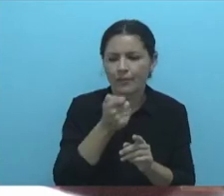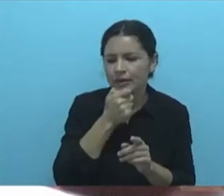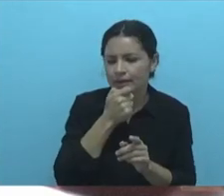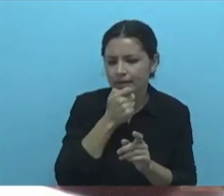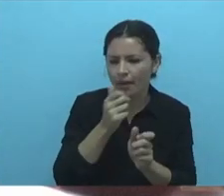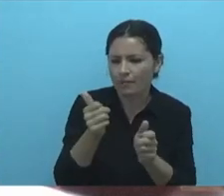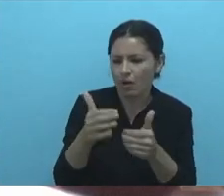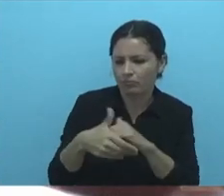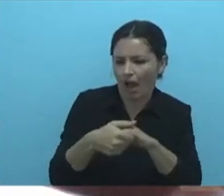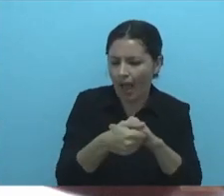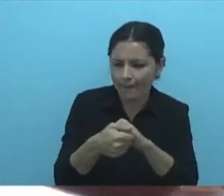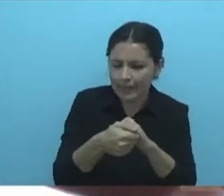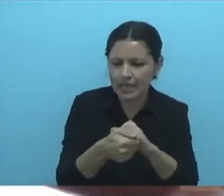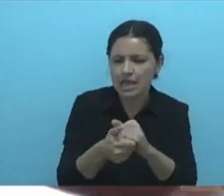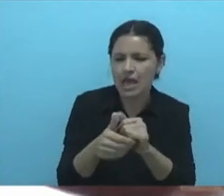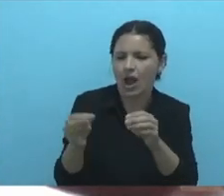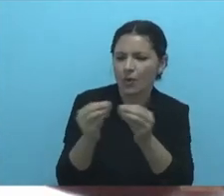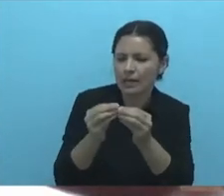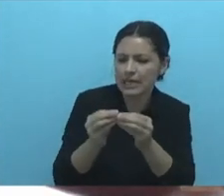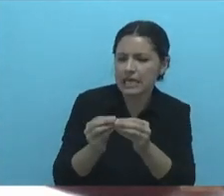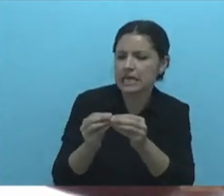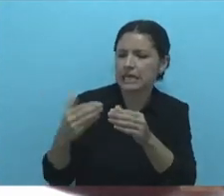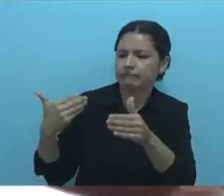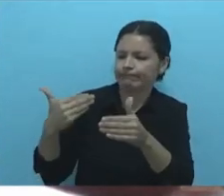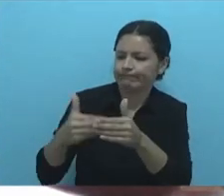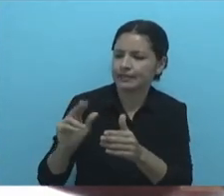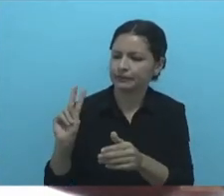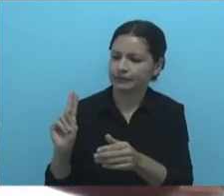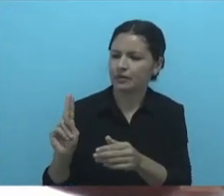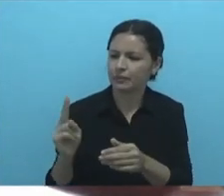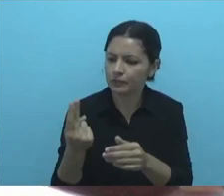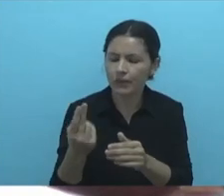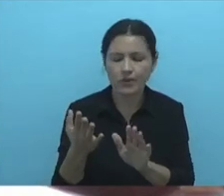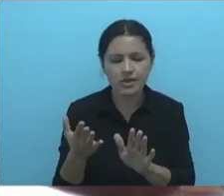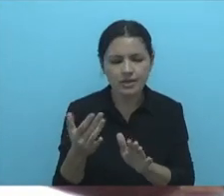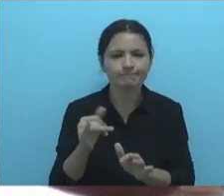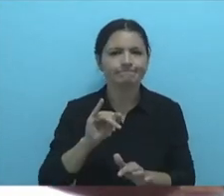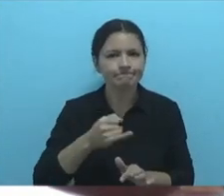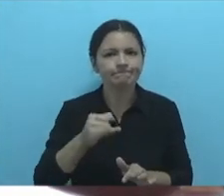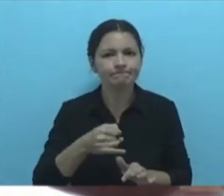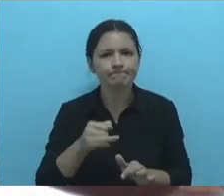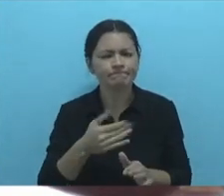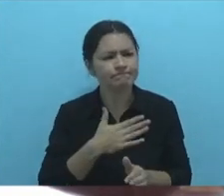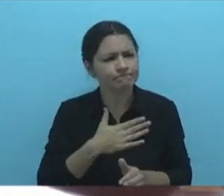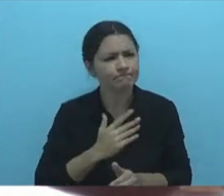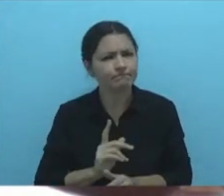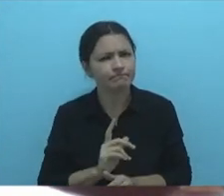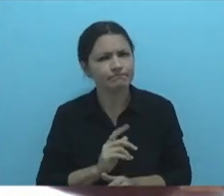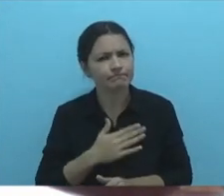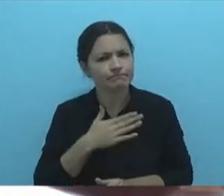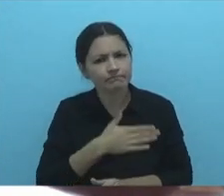compañera en el camino y para mí es sumamente triste tener que